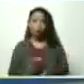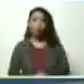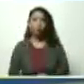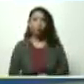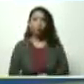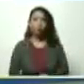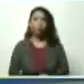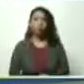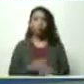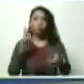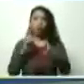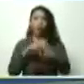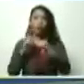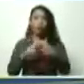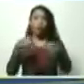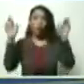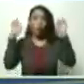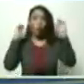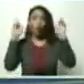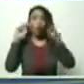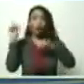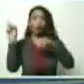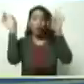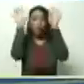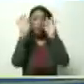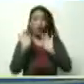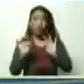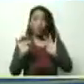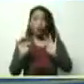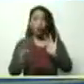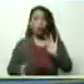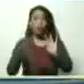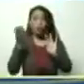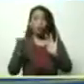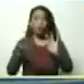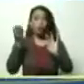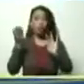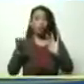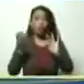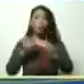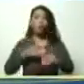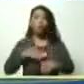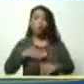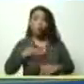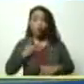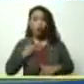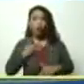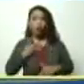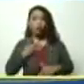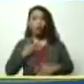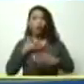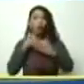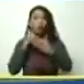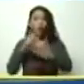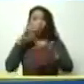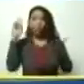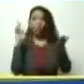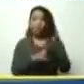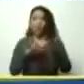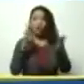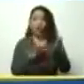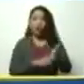entonces ojalá esta fórmula virtuosa pueda servir de verdad verdad